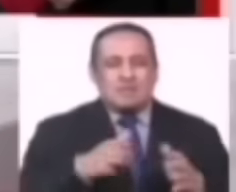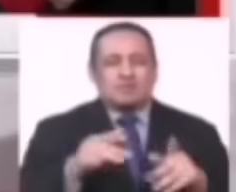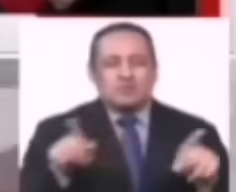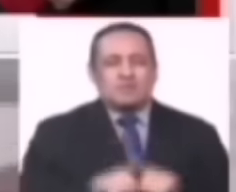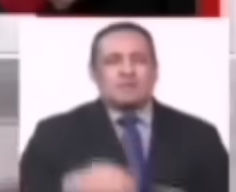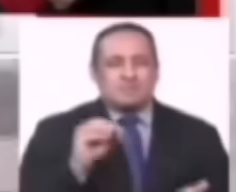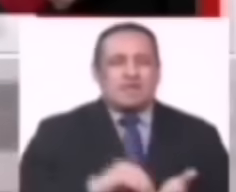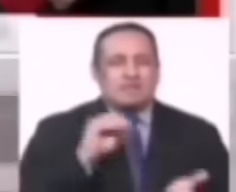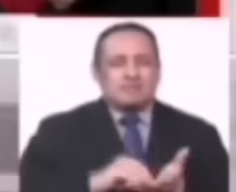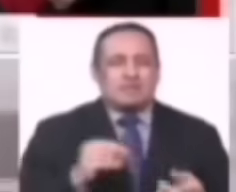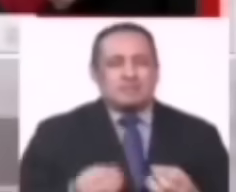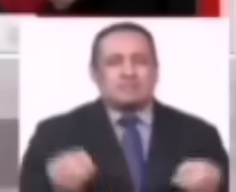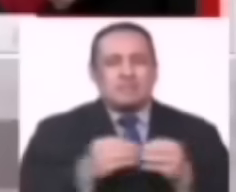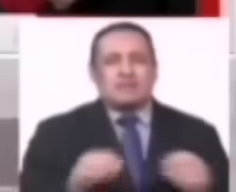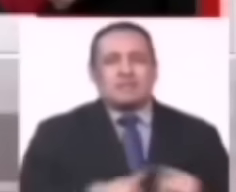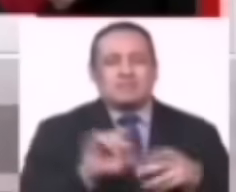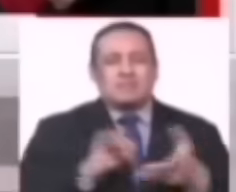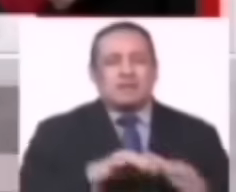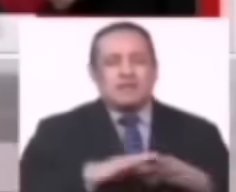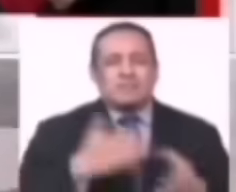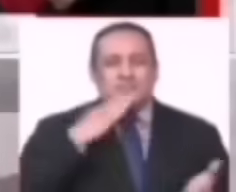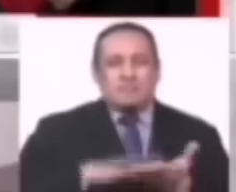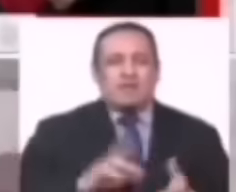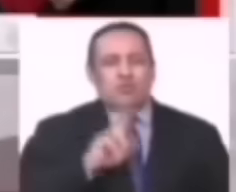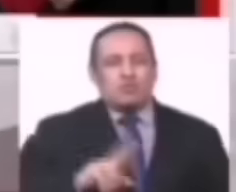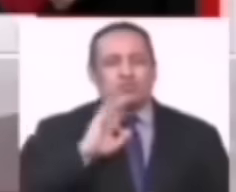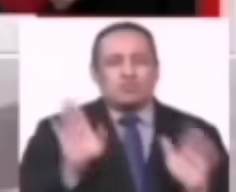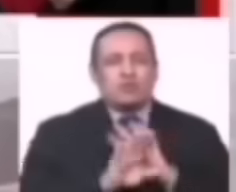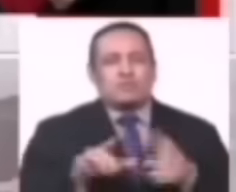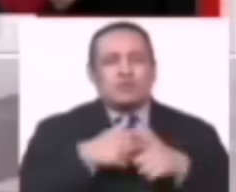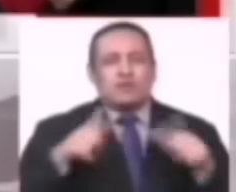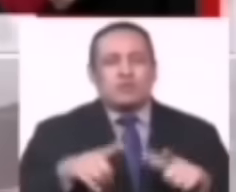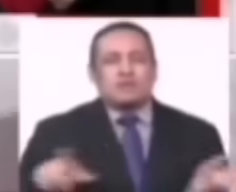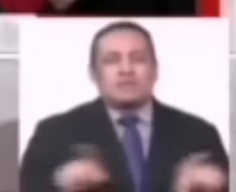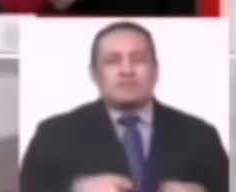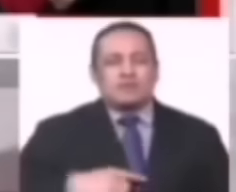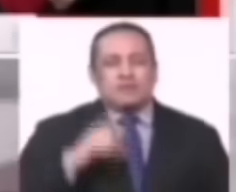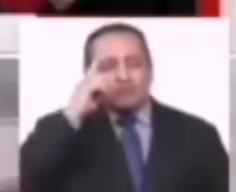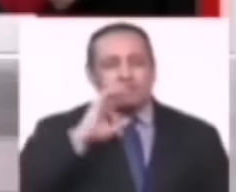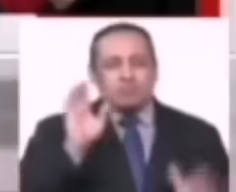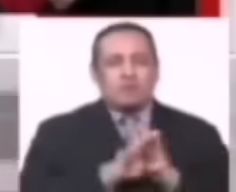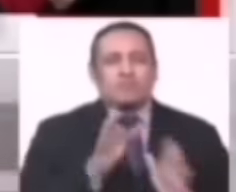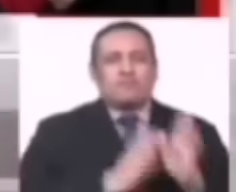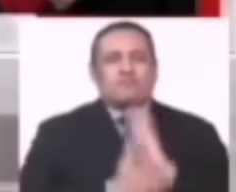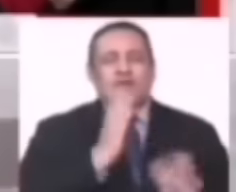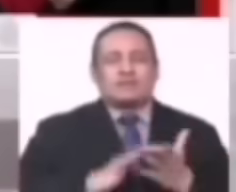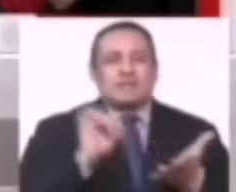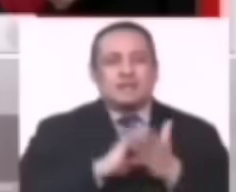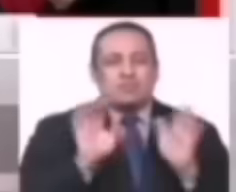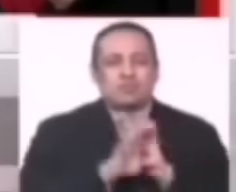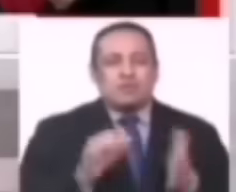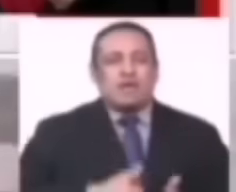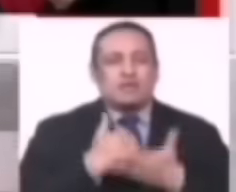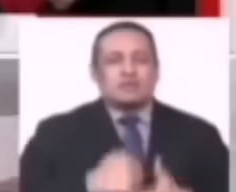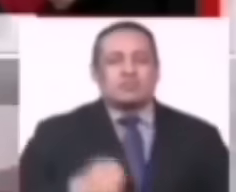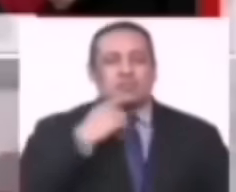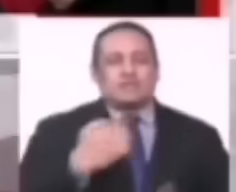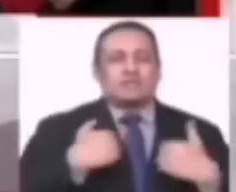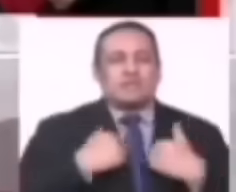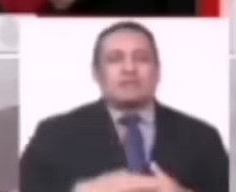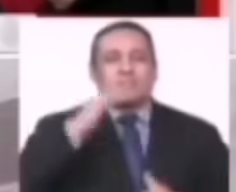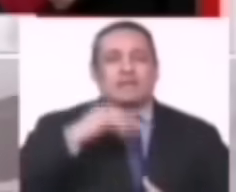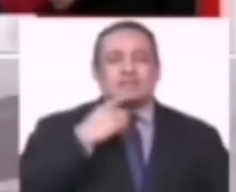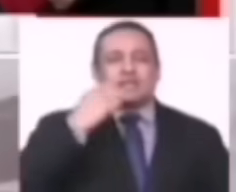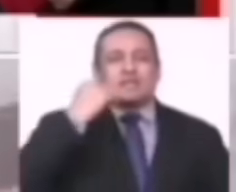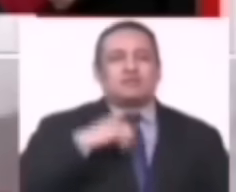más creciente para hacer mal uso de nuestro lenguaje, con la creencia falsa de que ello hará que las mujeres tengan mayores derechos, a